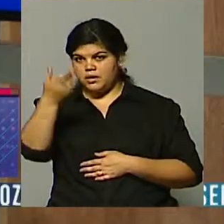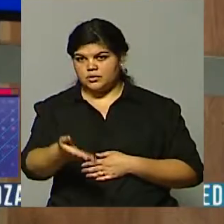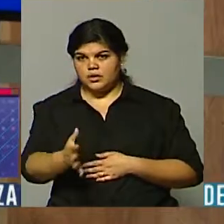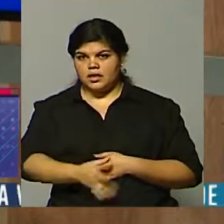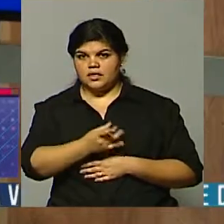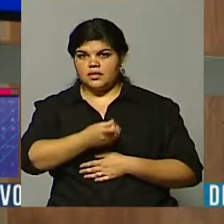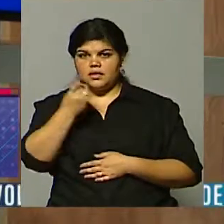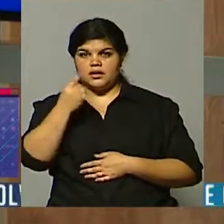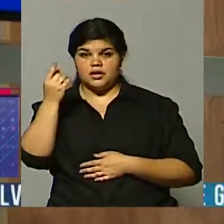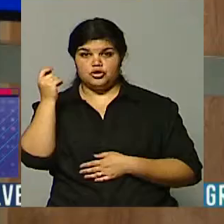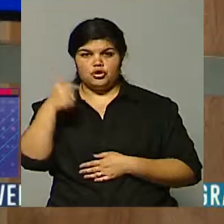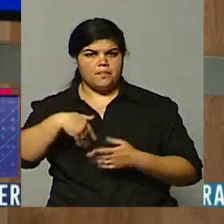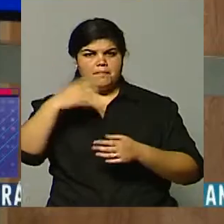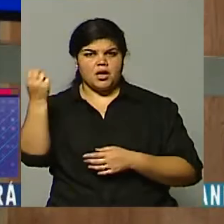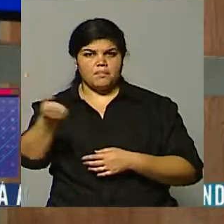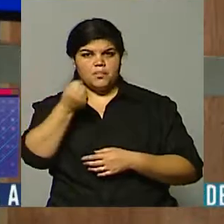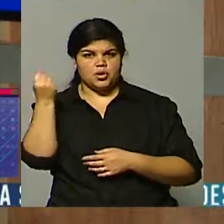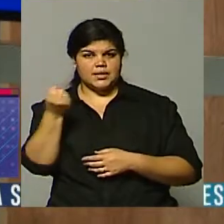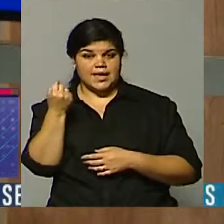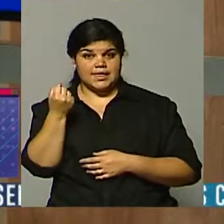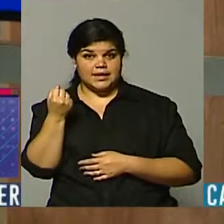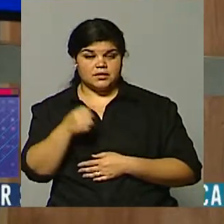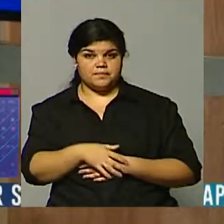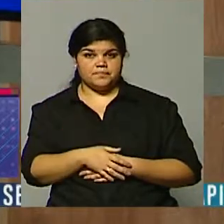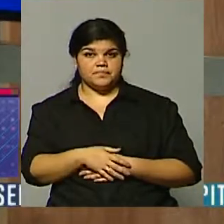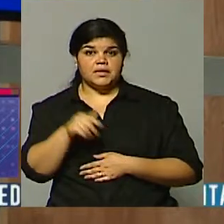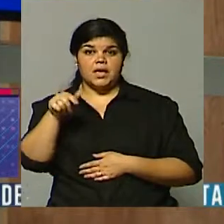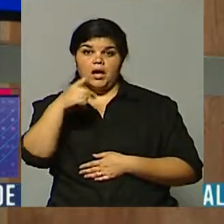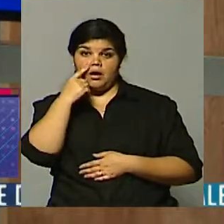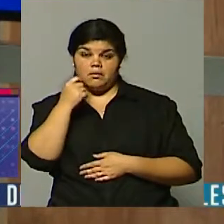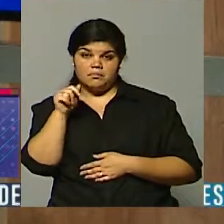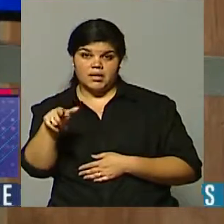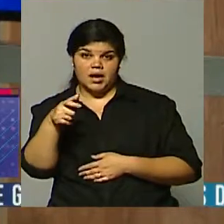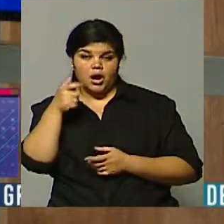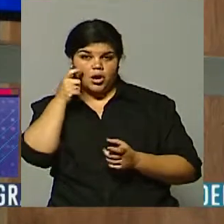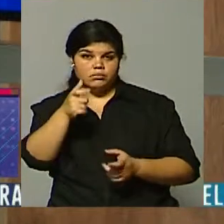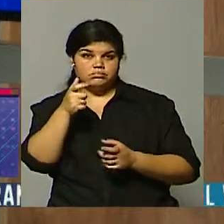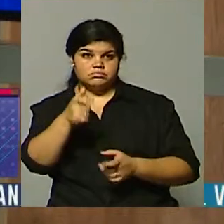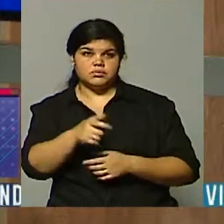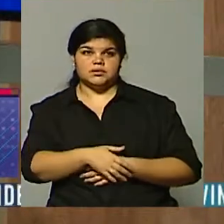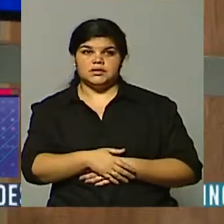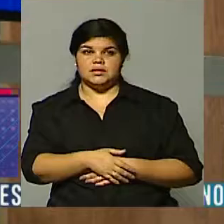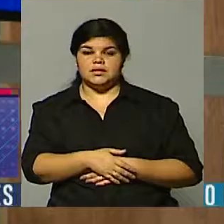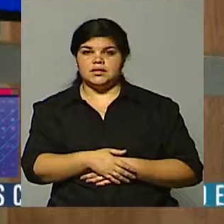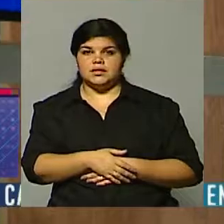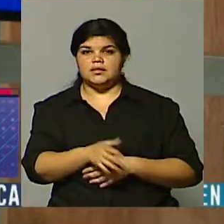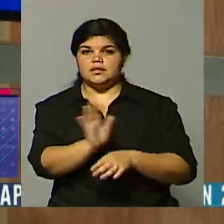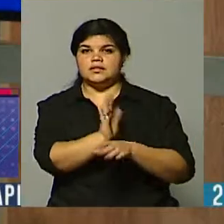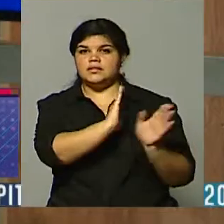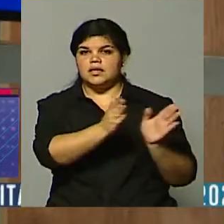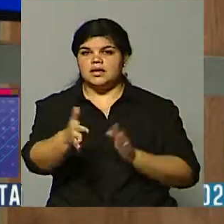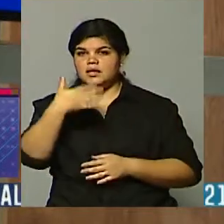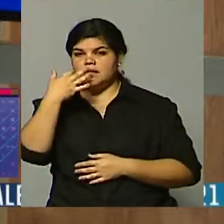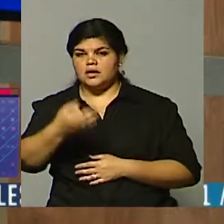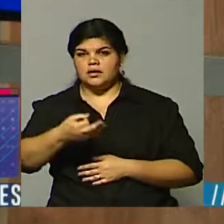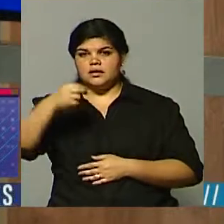terror más prometedores de la época. Él ha dirigido, por ejemplo, la serie de Netflix La Maldición de Hill